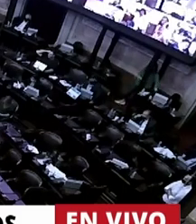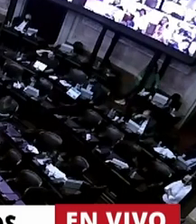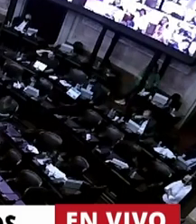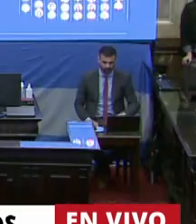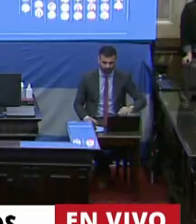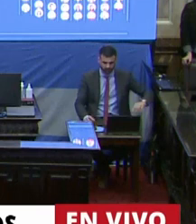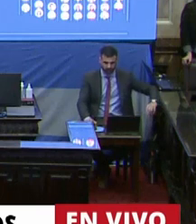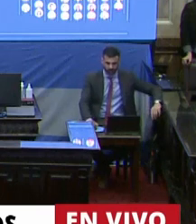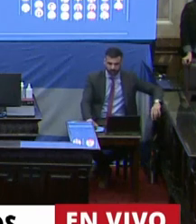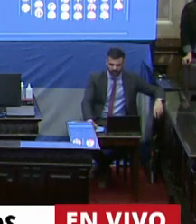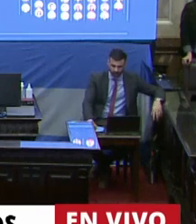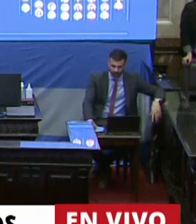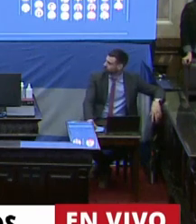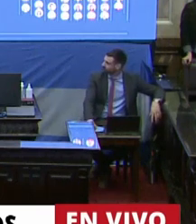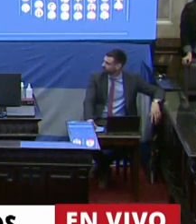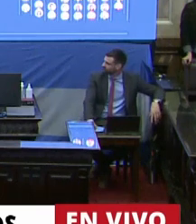Tiempo.